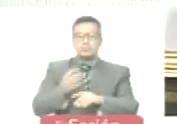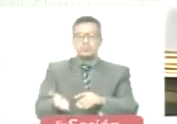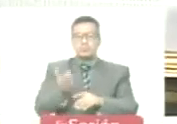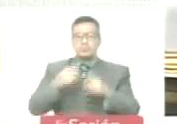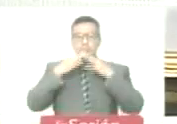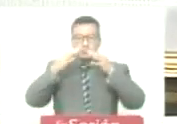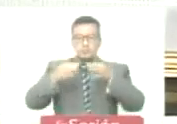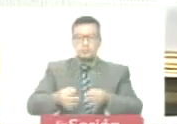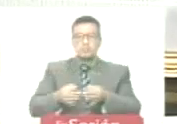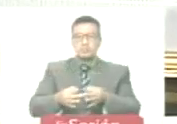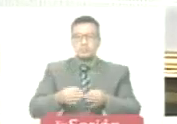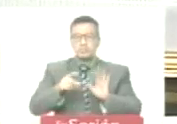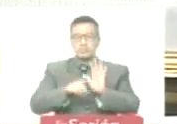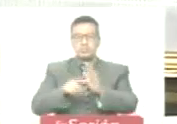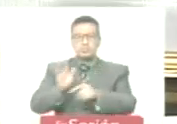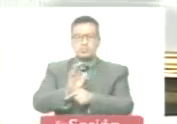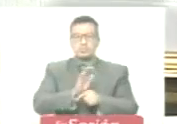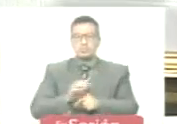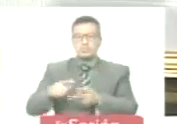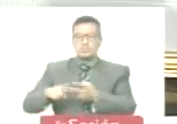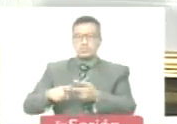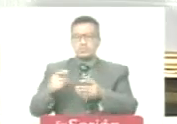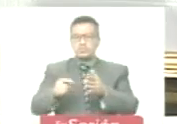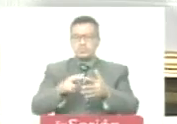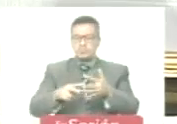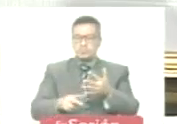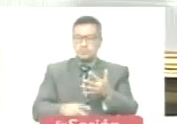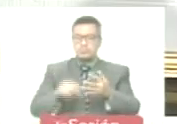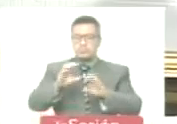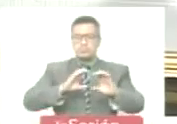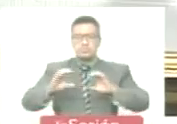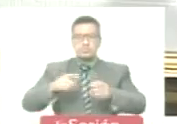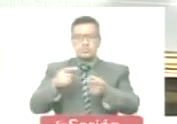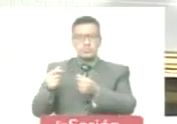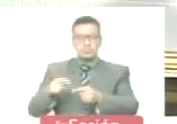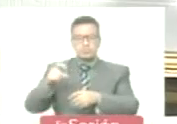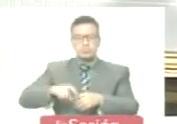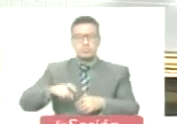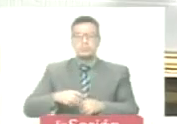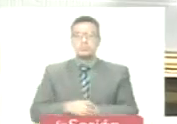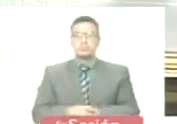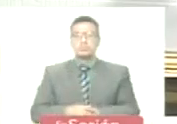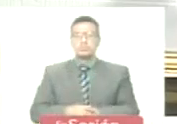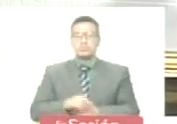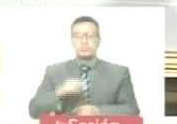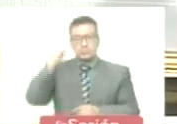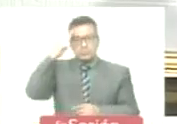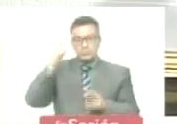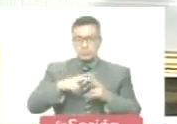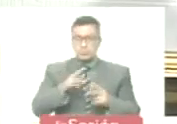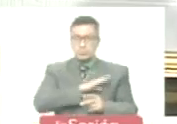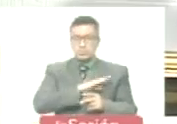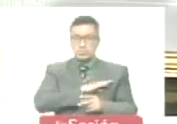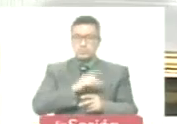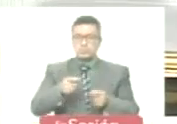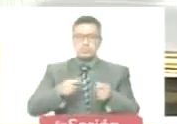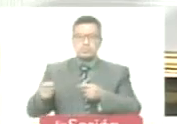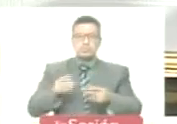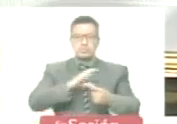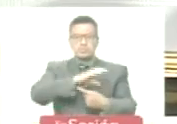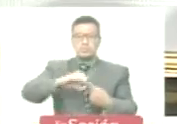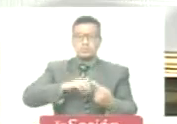garantizará procurando las condiciones, instrumentos legales, medios y presupuestos necesarios. Se reconoce la autonomía de la Administración